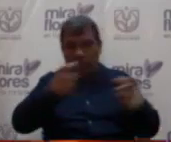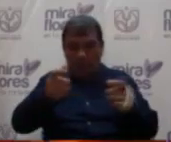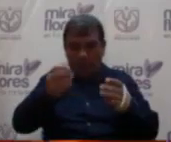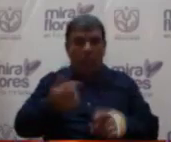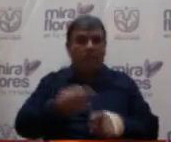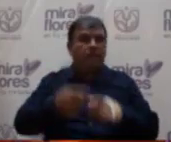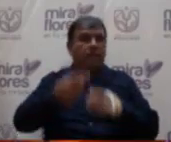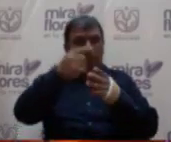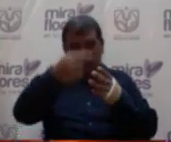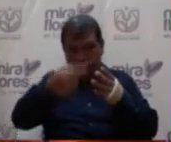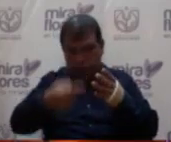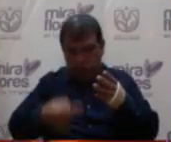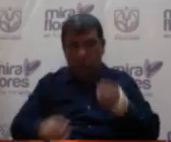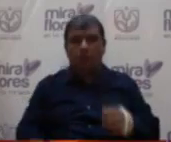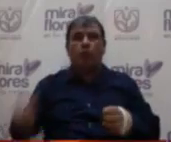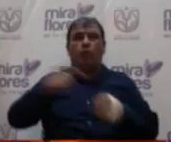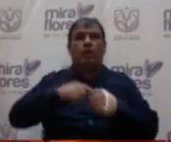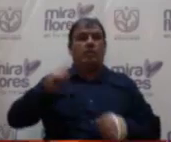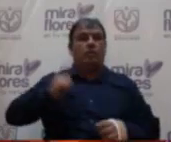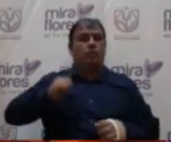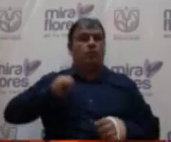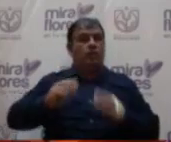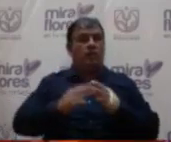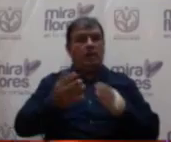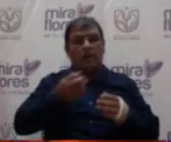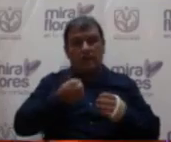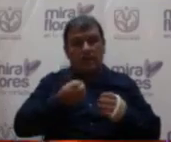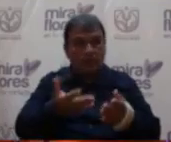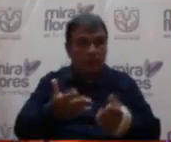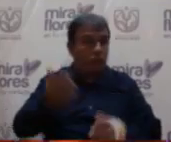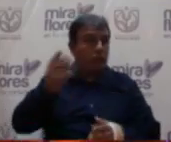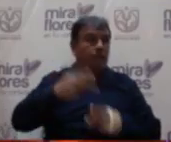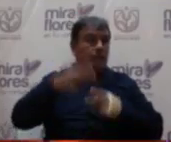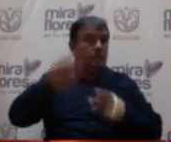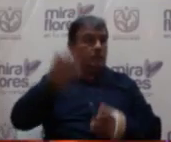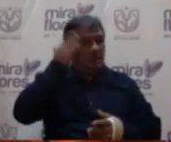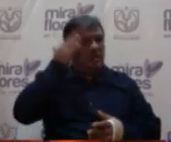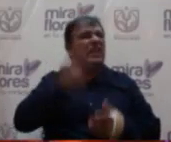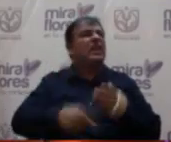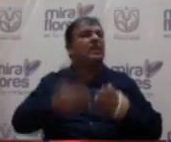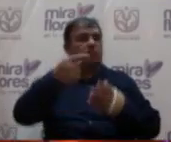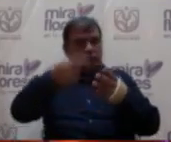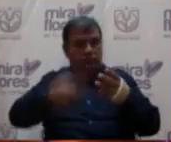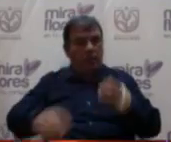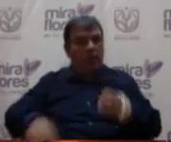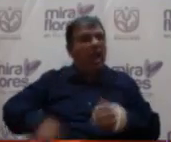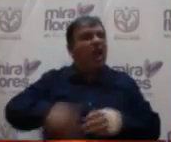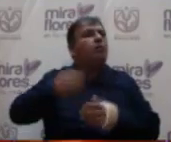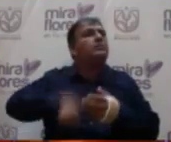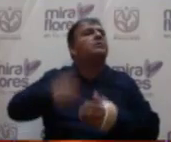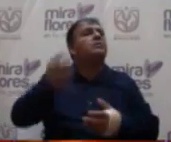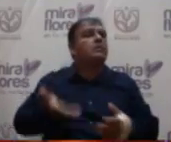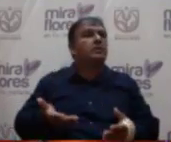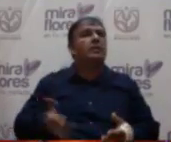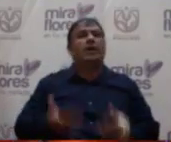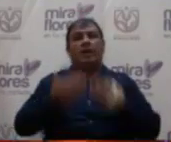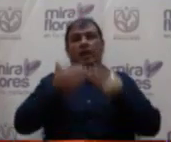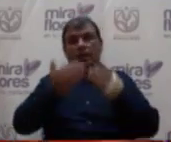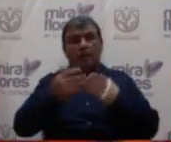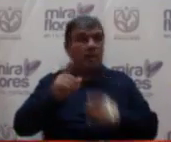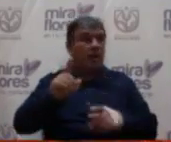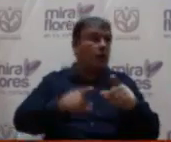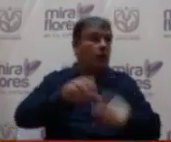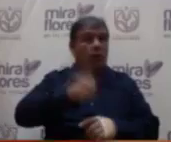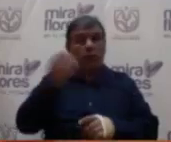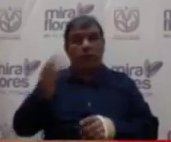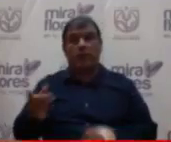aspectos que involucran a la municipalidad. Es lo que quería para que el vecino sepa de qué se trata este convenio. Gracias. Bien, muchas gracias. No sé si hay